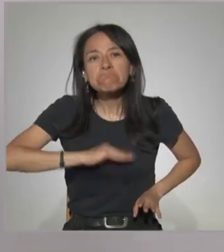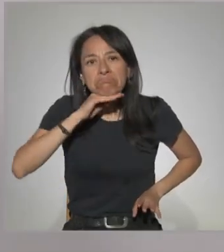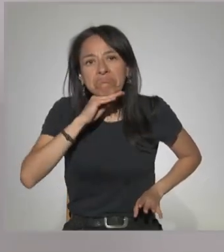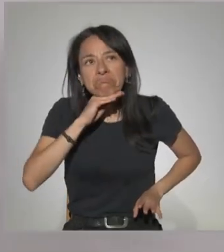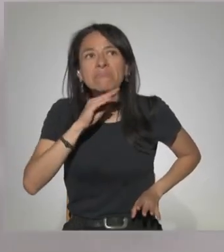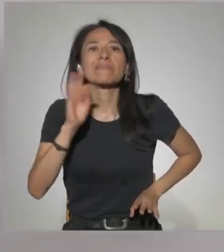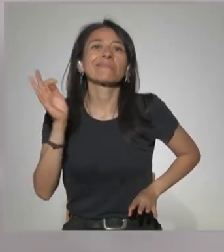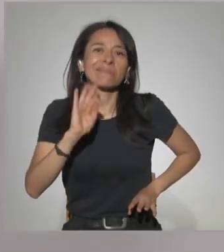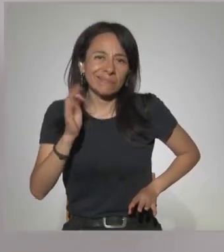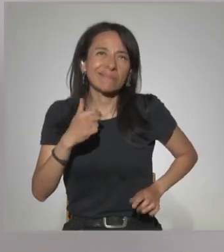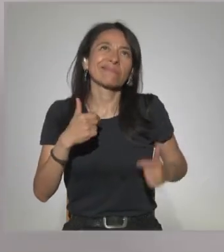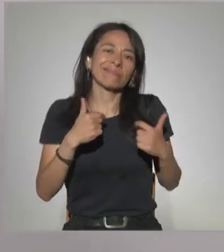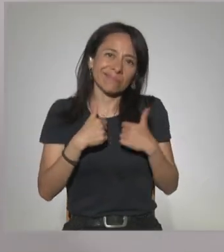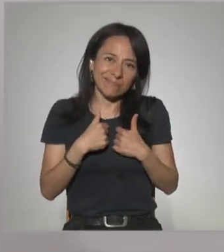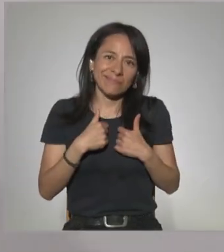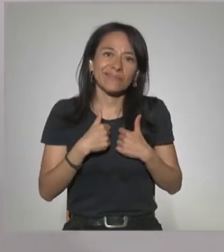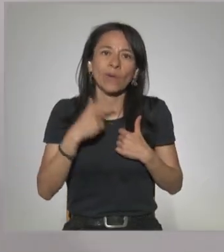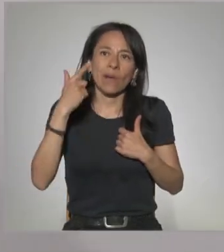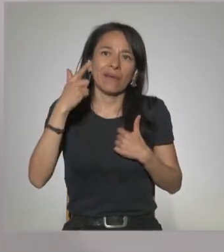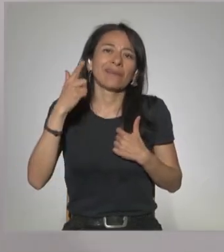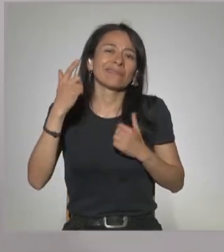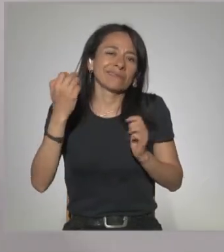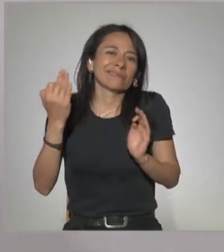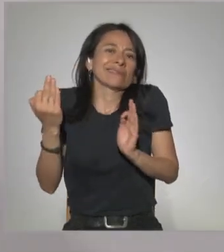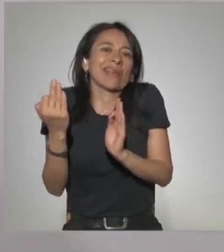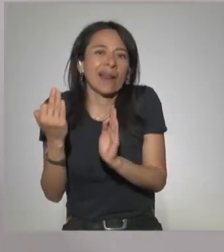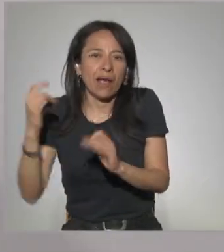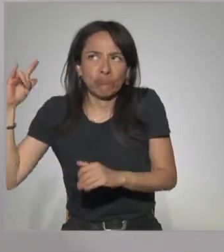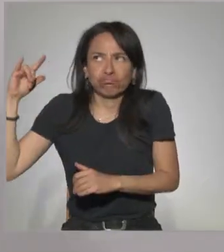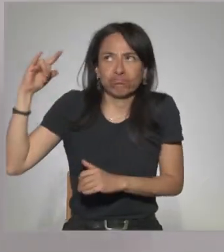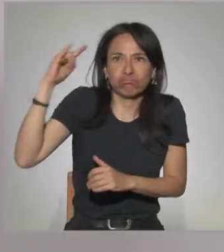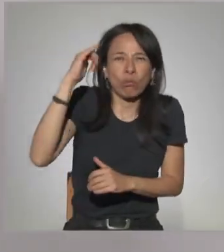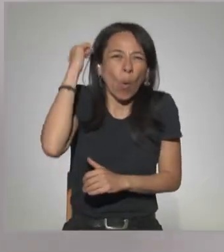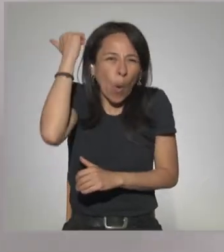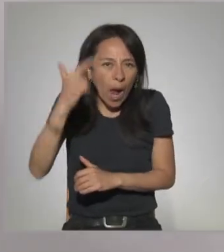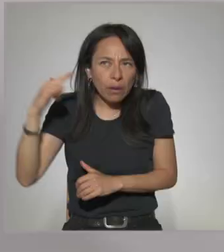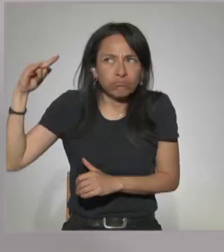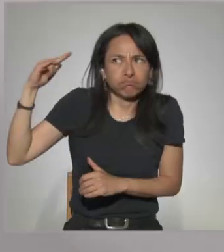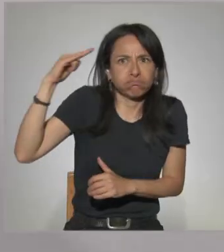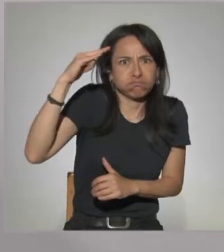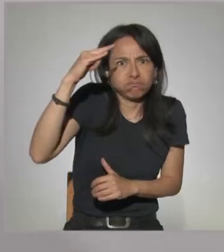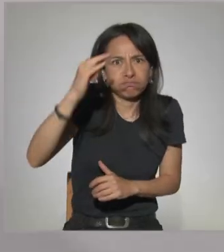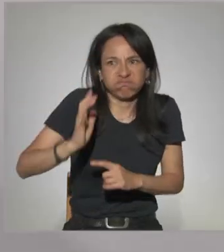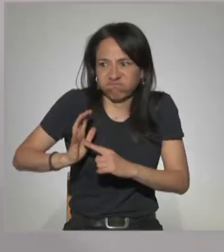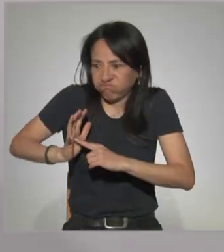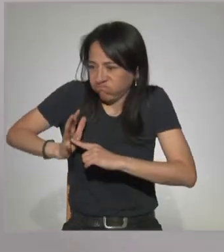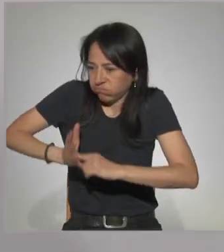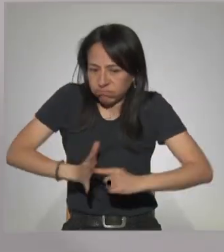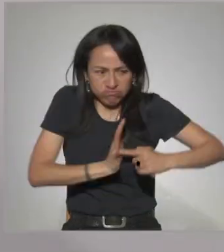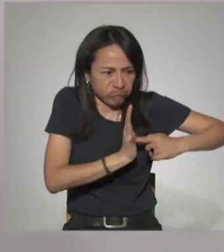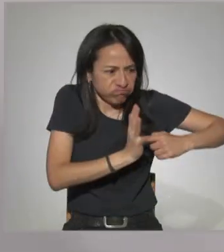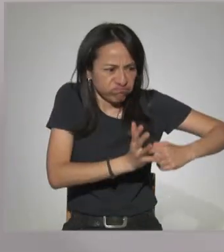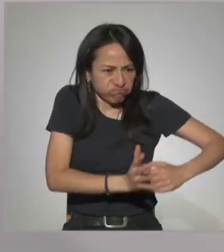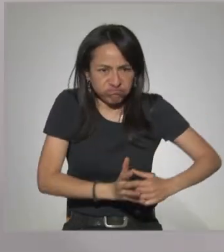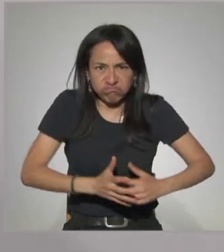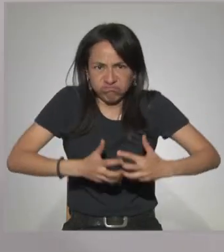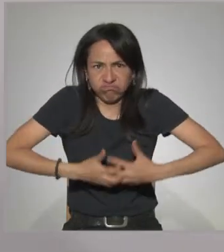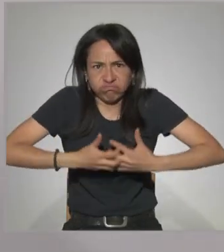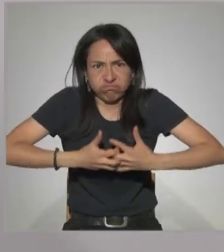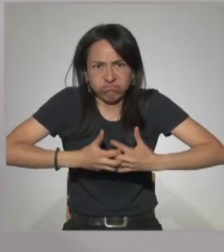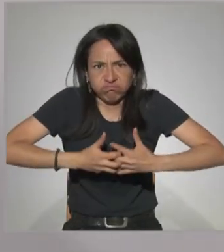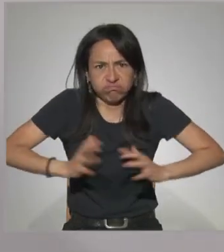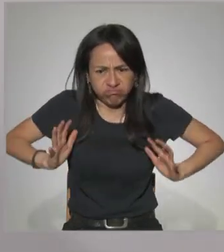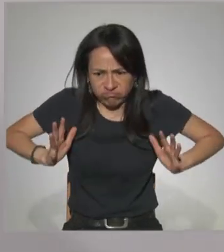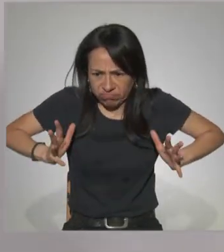los aviones en turbulencia no me generan ningún pico, ningún nada. Pero es la forma como